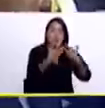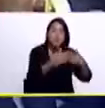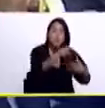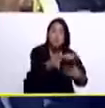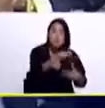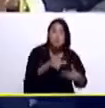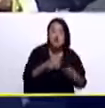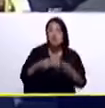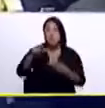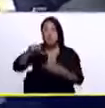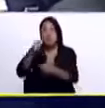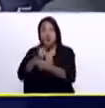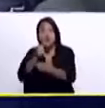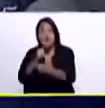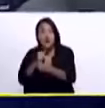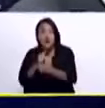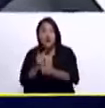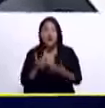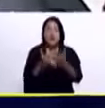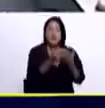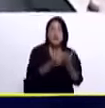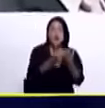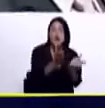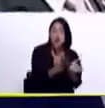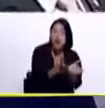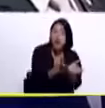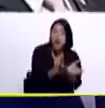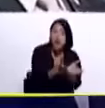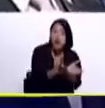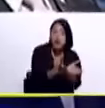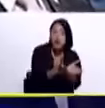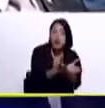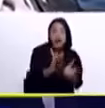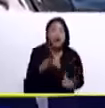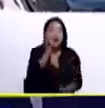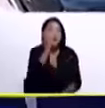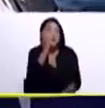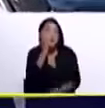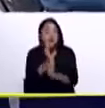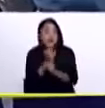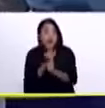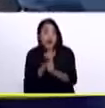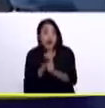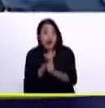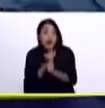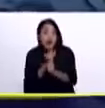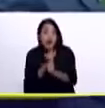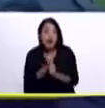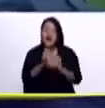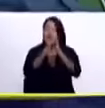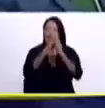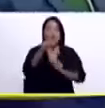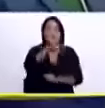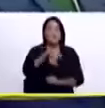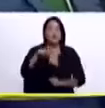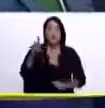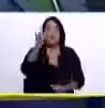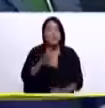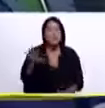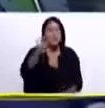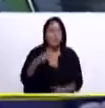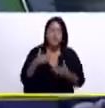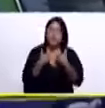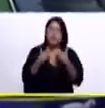afectan al trabajador, que afectan al estudiante de primaria, que afectan a la madre trabajadora, que afectan absolutamente a toda la